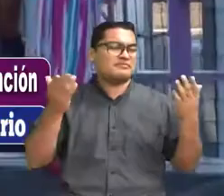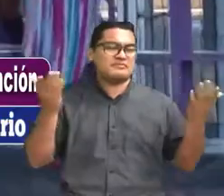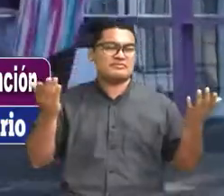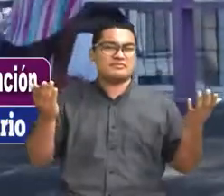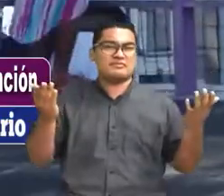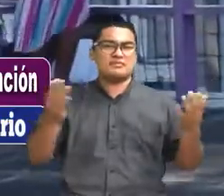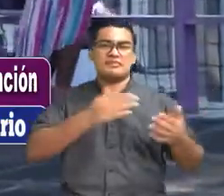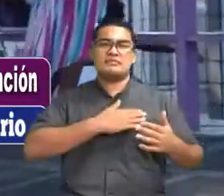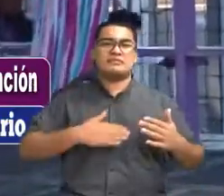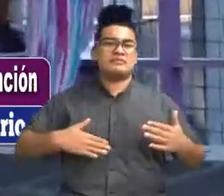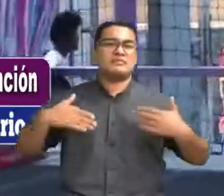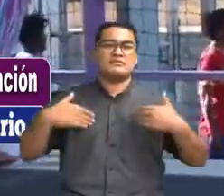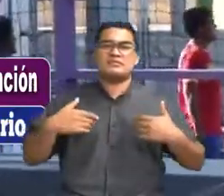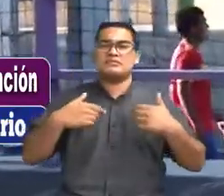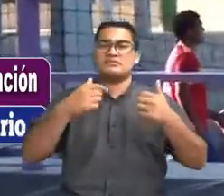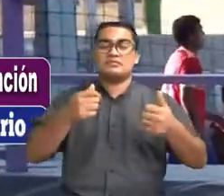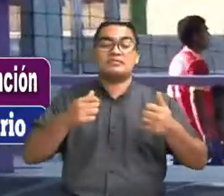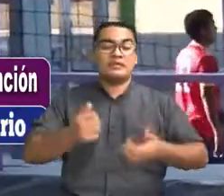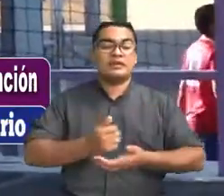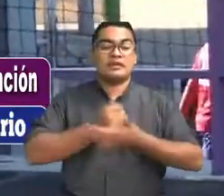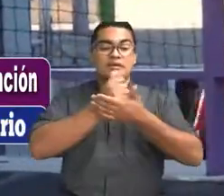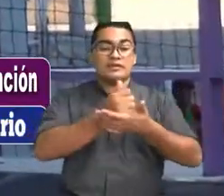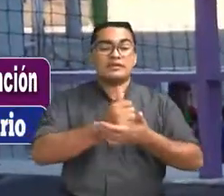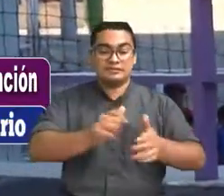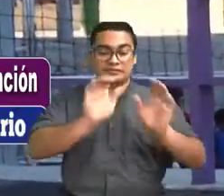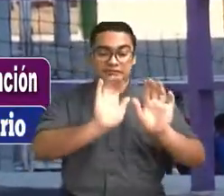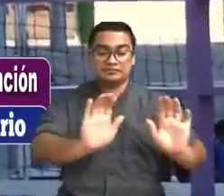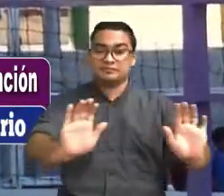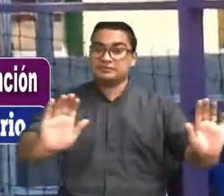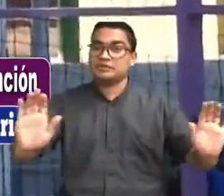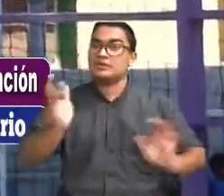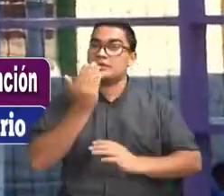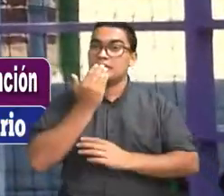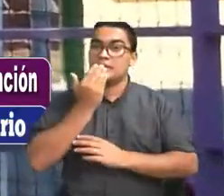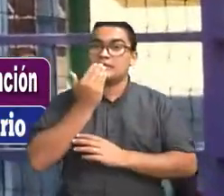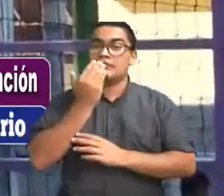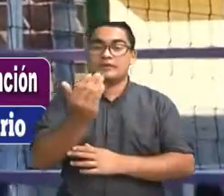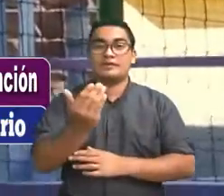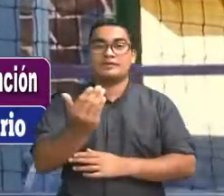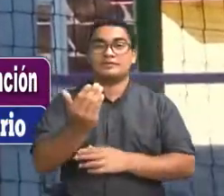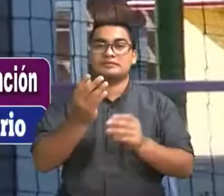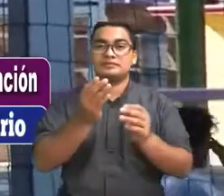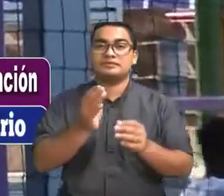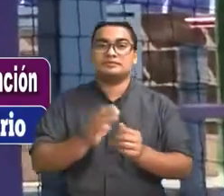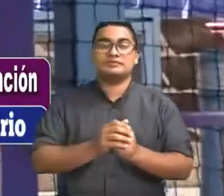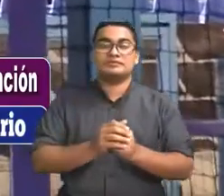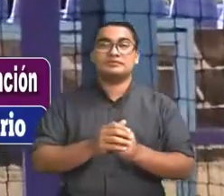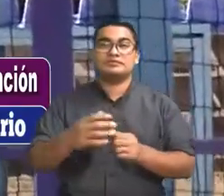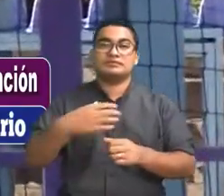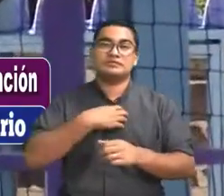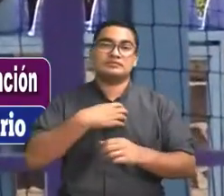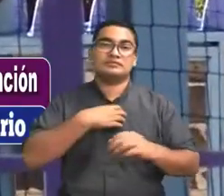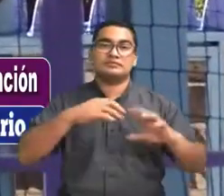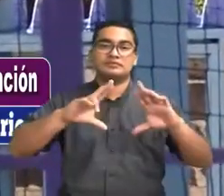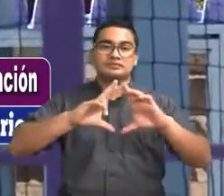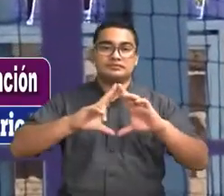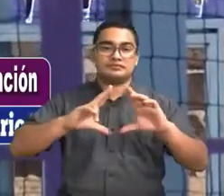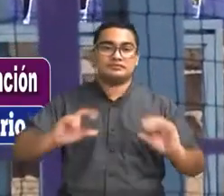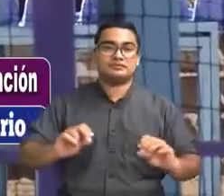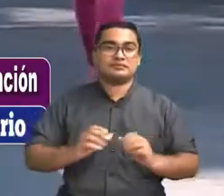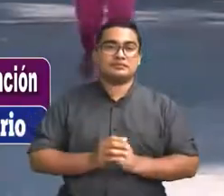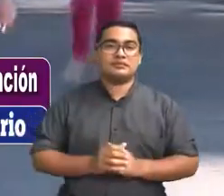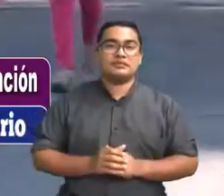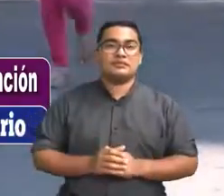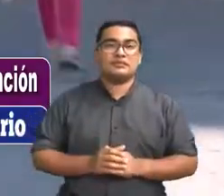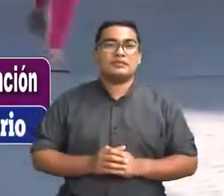se revierten en beneficios a todos los protagonistas de nuestro país. Y dentro